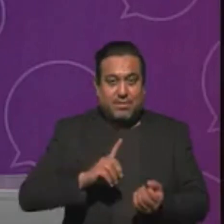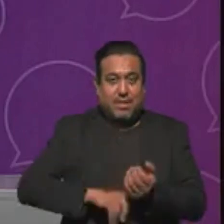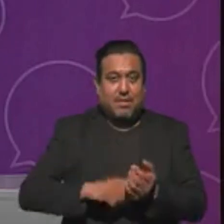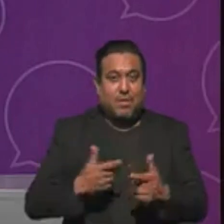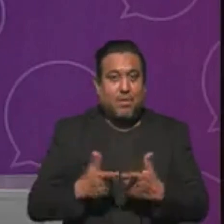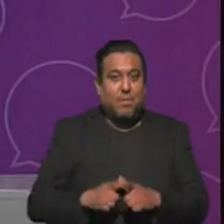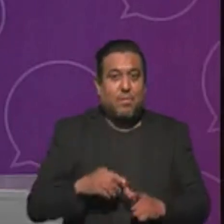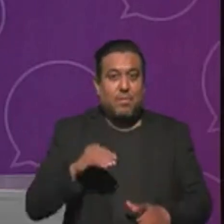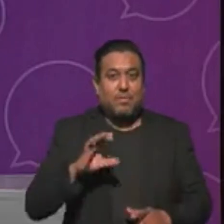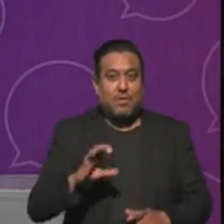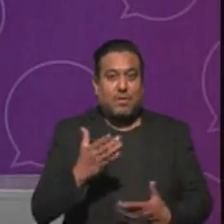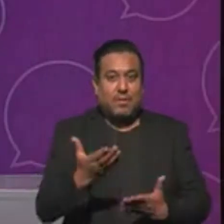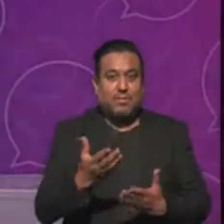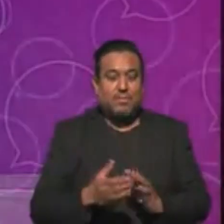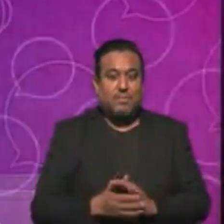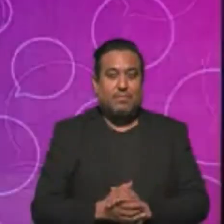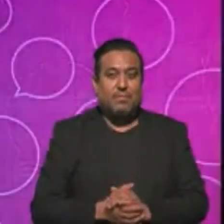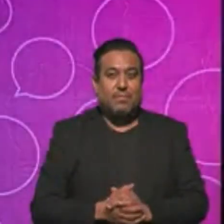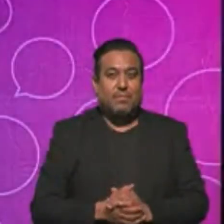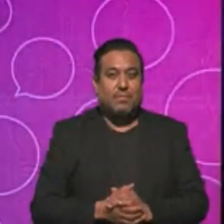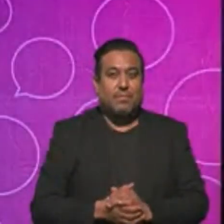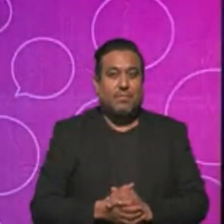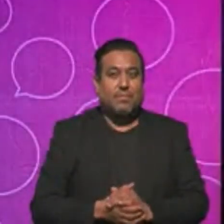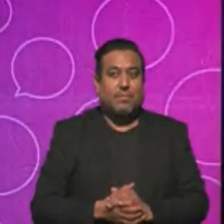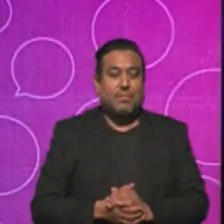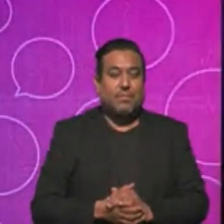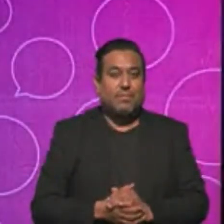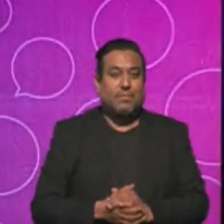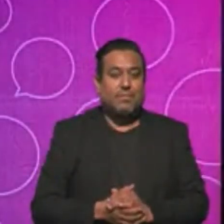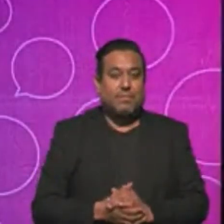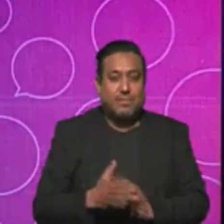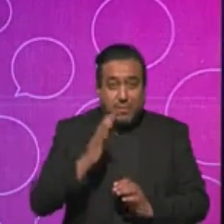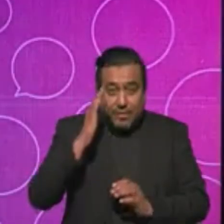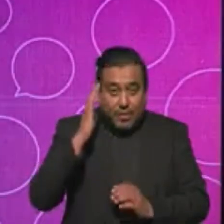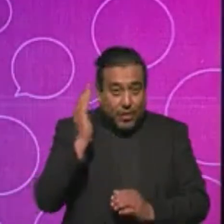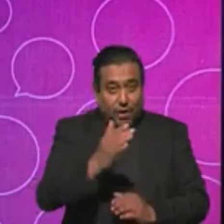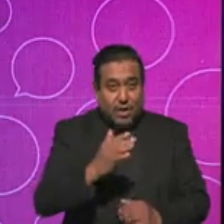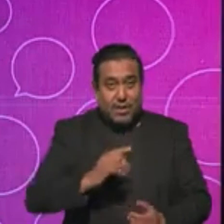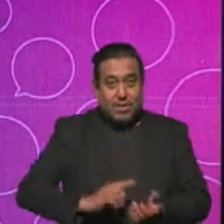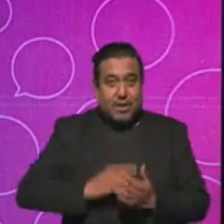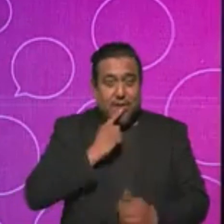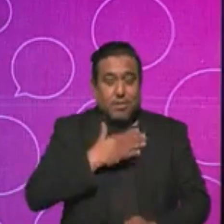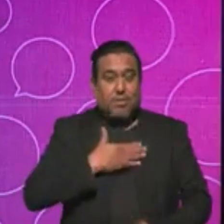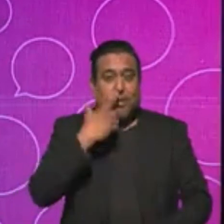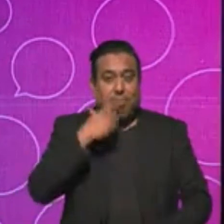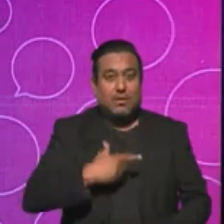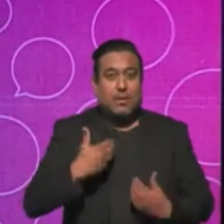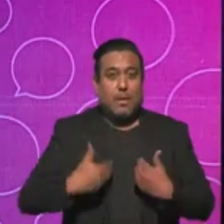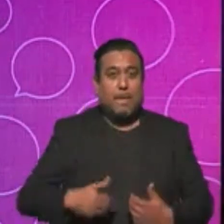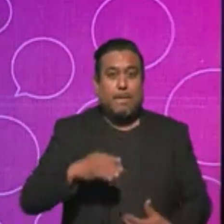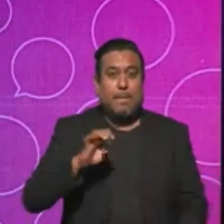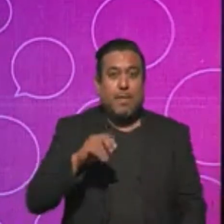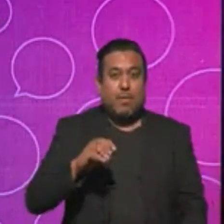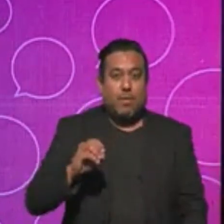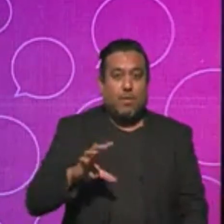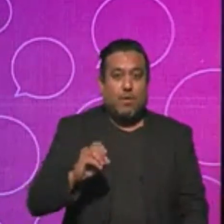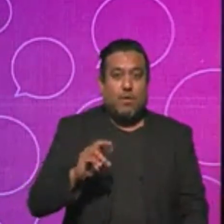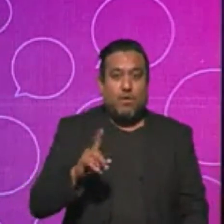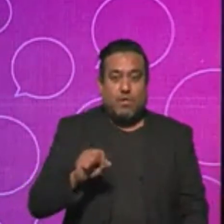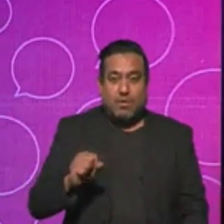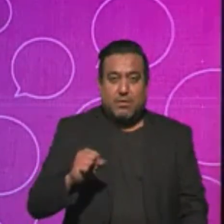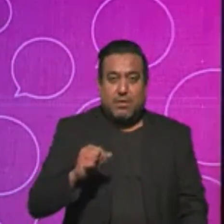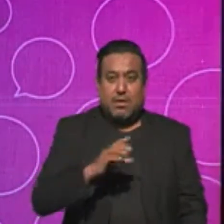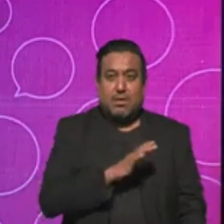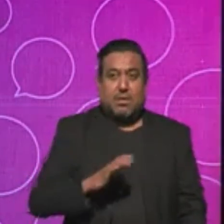ciudadano adelante por favor Hola Celaya buenas noches Soy memo memo Ortiz candidato a